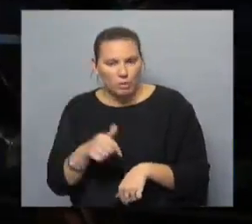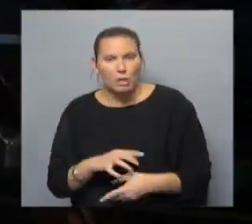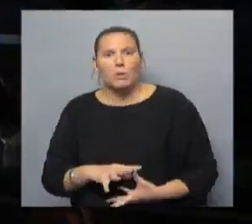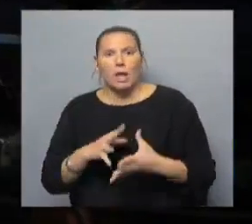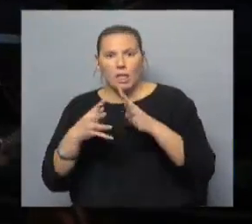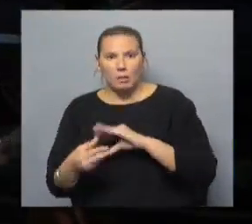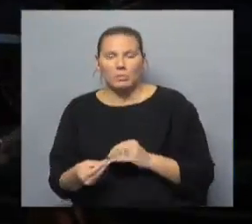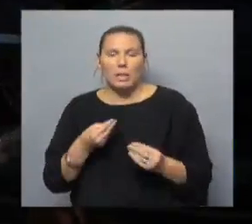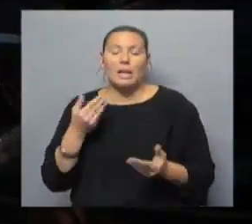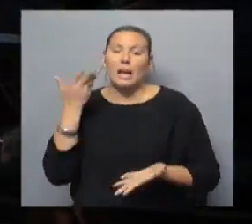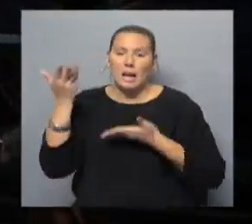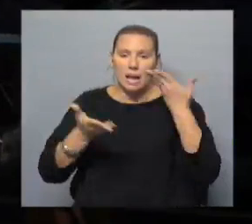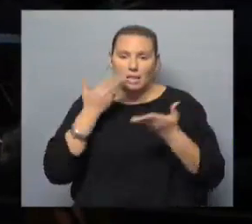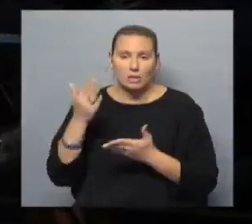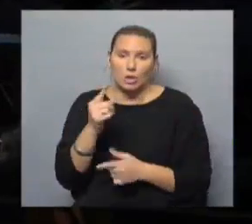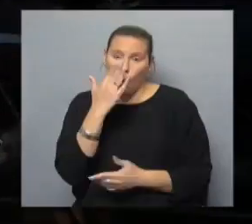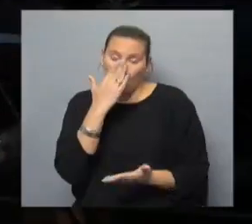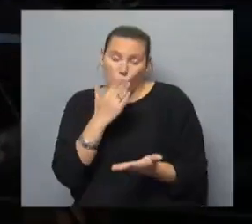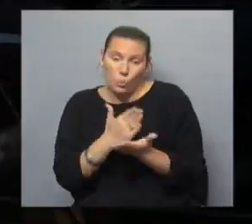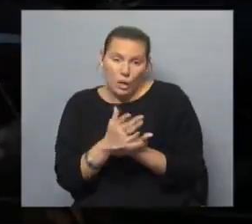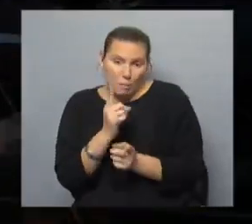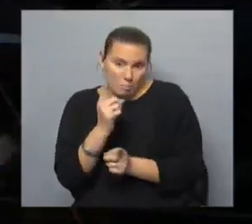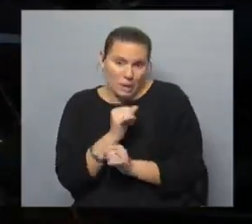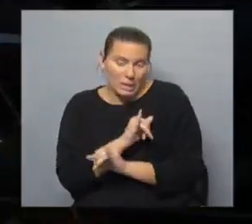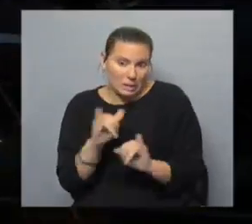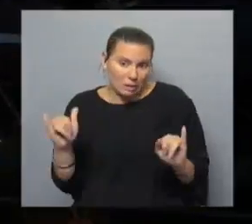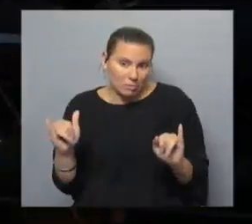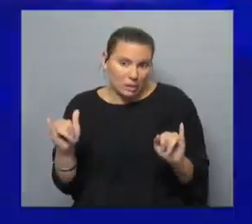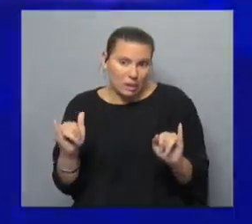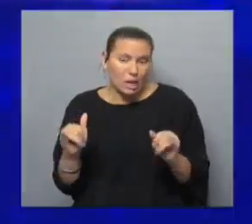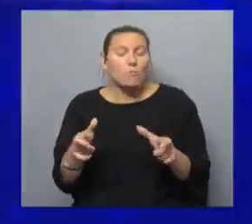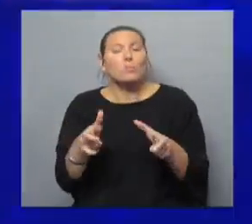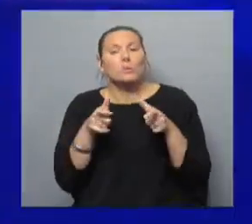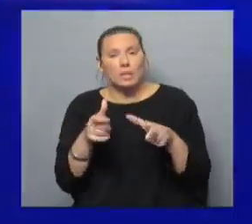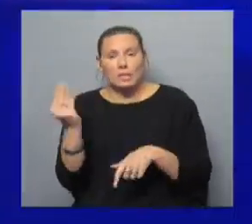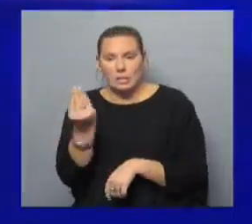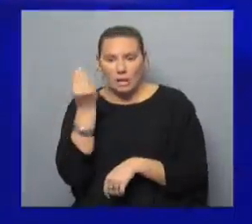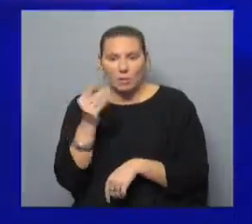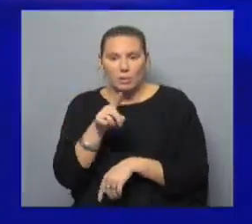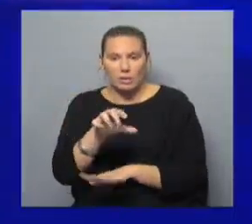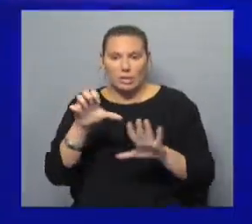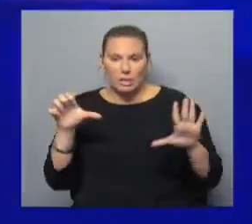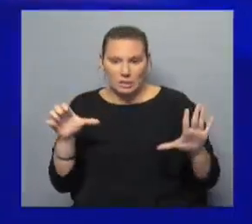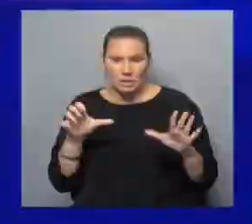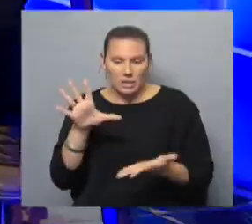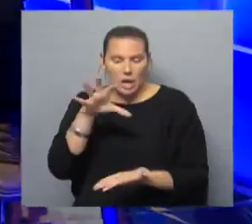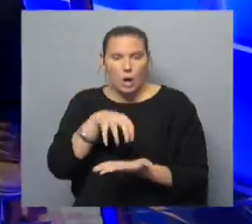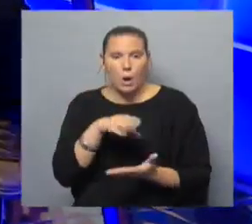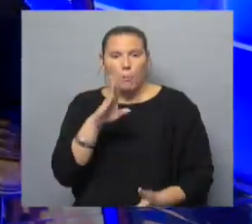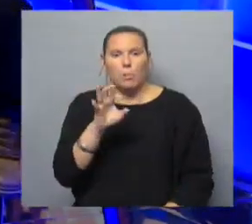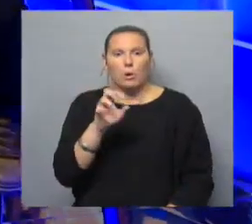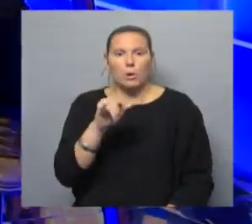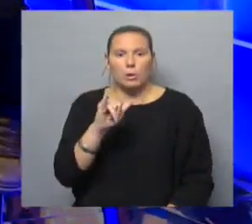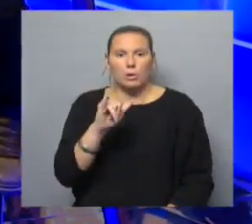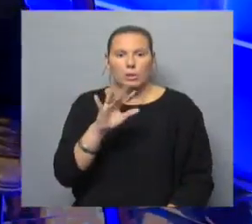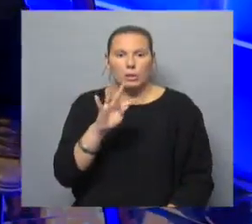las canciones y nada, si nos regalan una más para cerrar, un golazo. ¿Cómo no? Y mucha suerte el sábado 16 en el Politeama. Bueno, nosotros